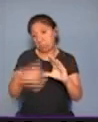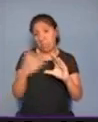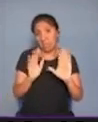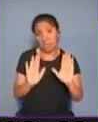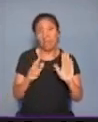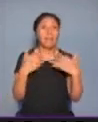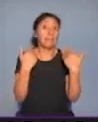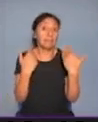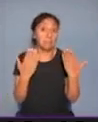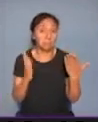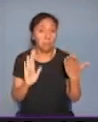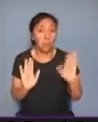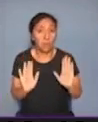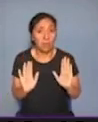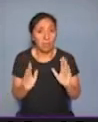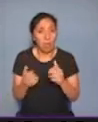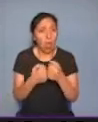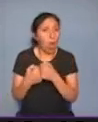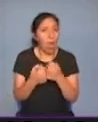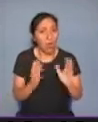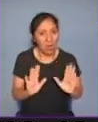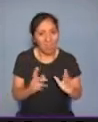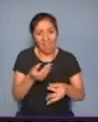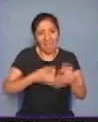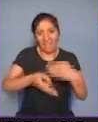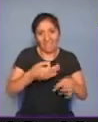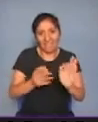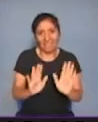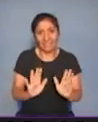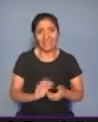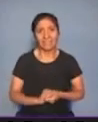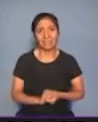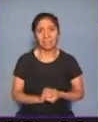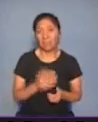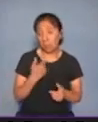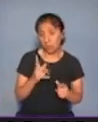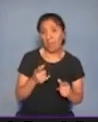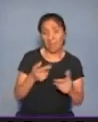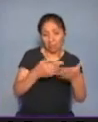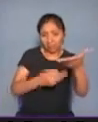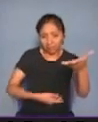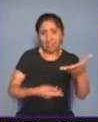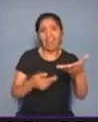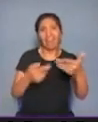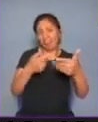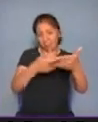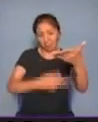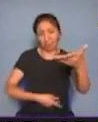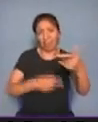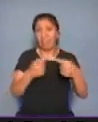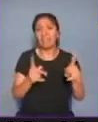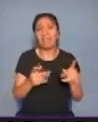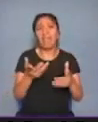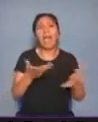también eh coordinar las ventas muy importante que le pongan me gusta a la página y que lo sigan también en las redes sociales Cuáles son las